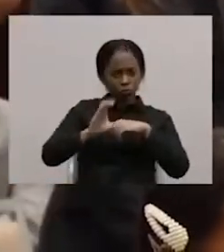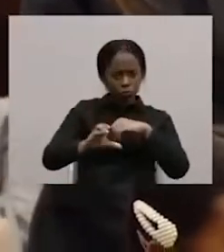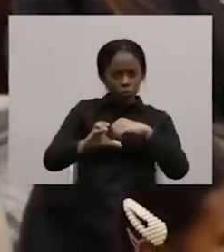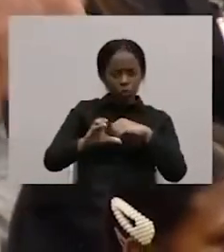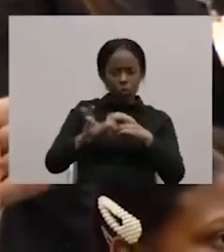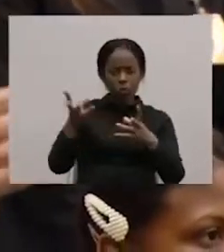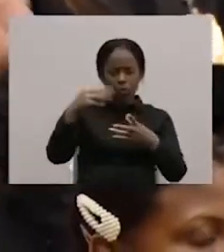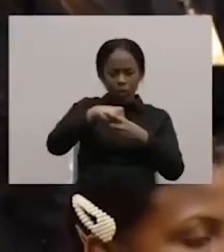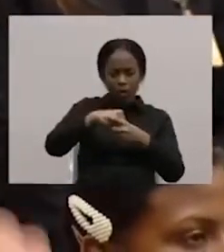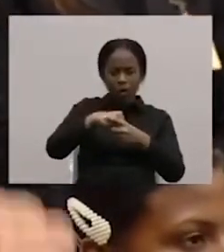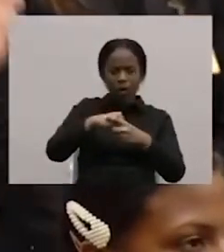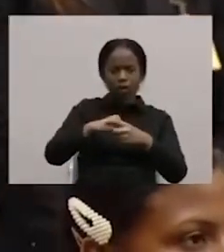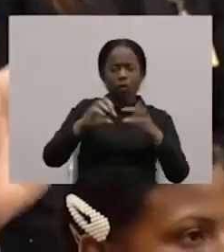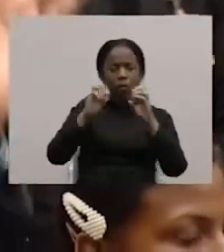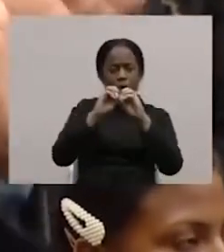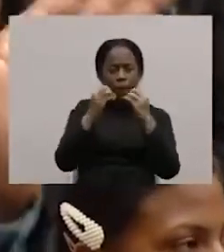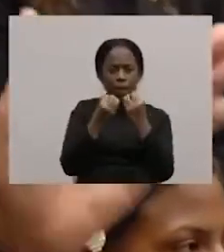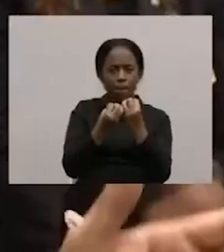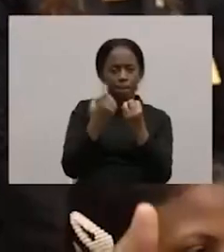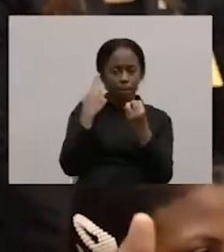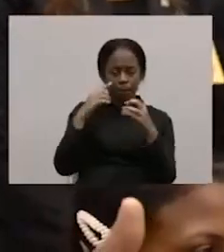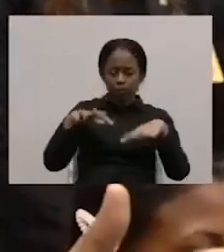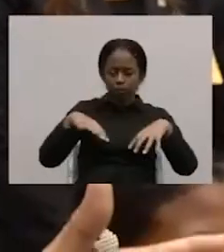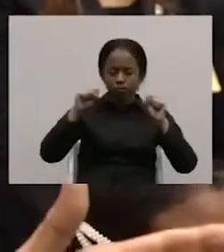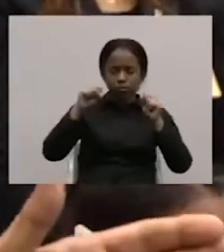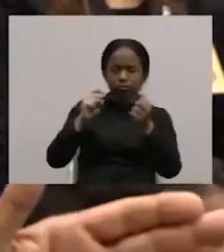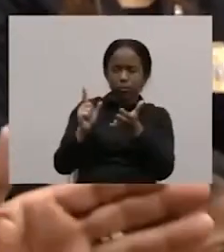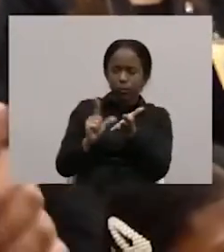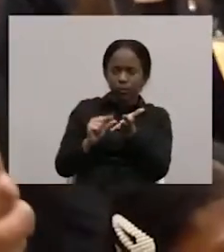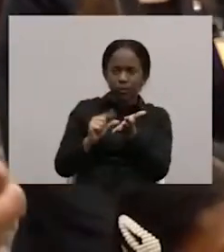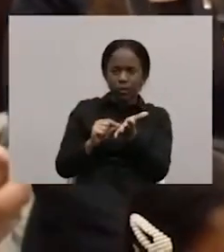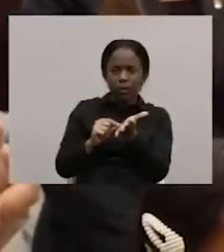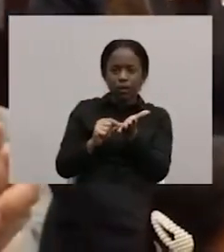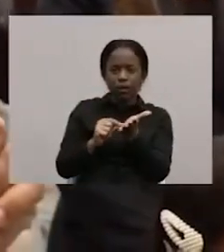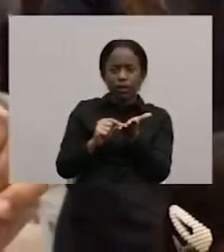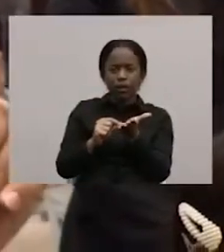pertenecer al colegio para el ejercicio,